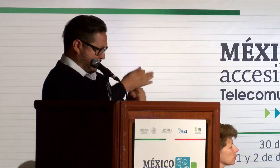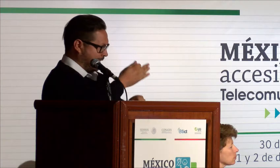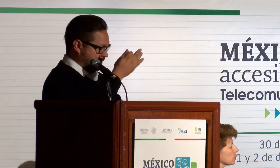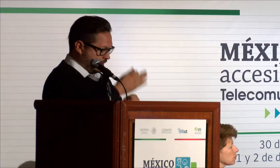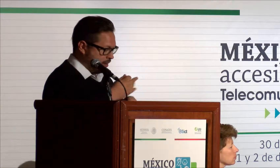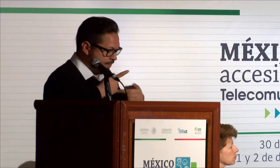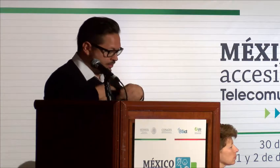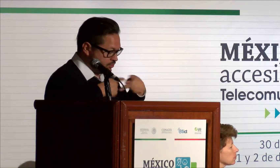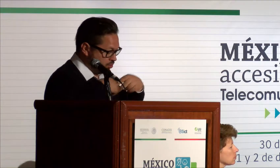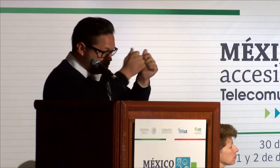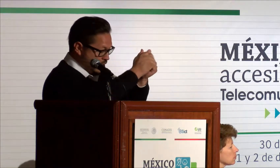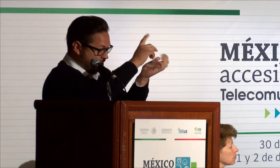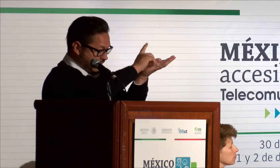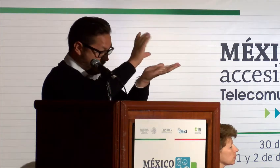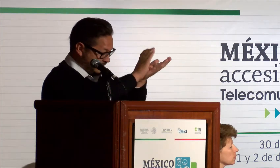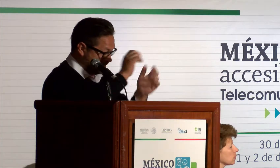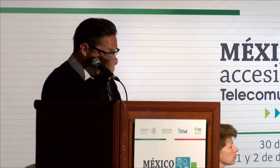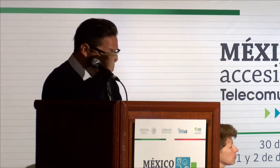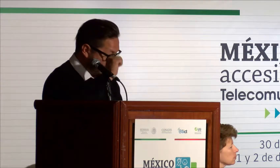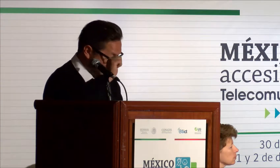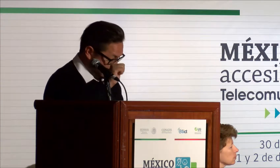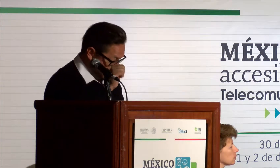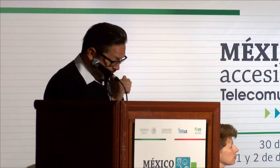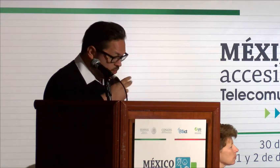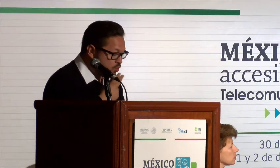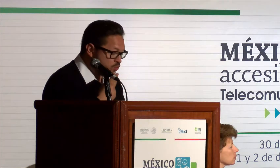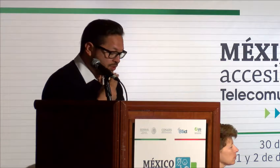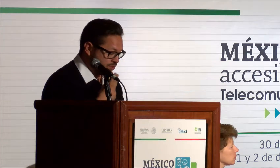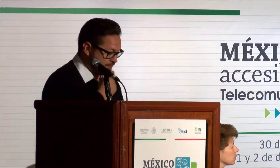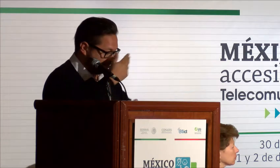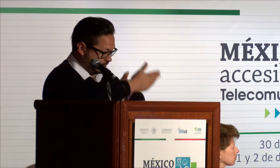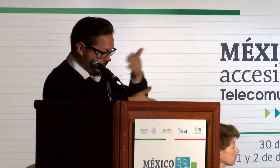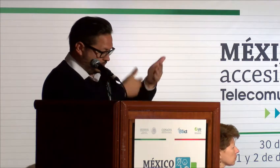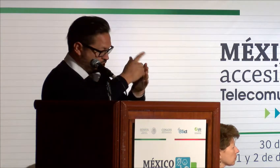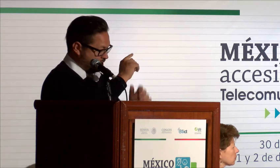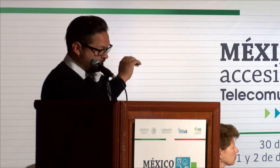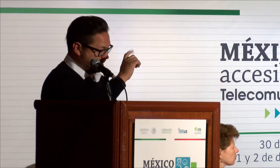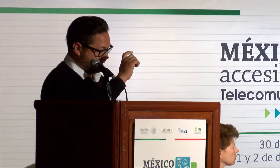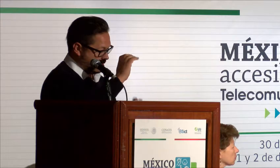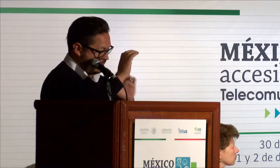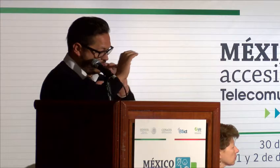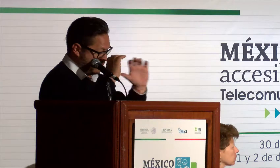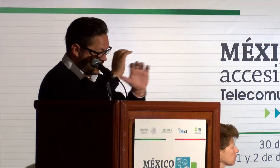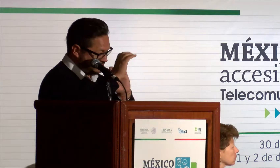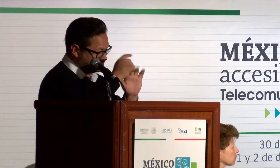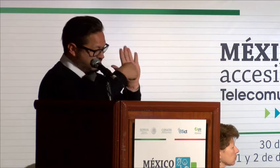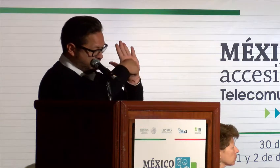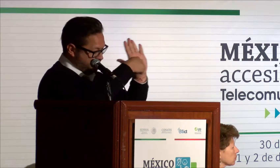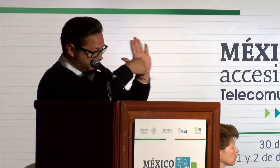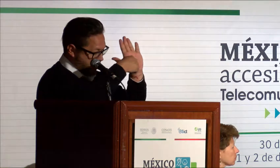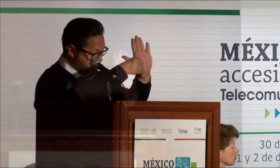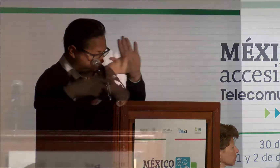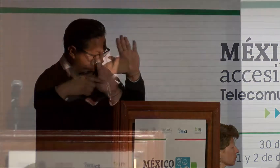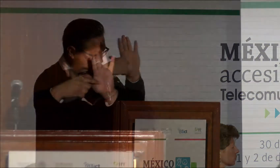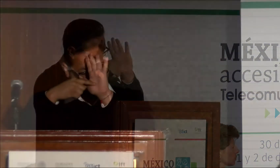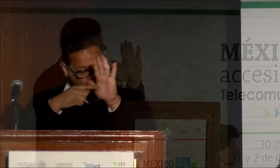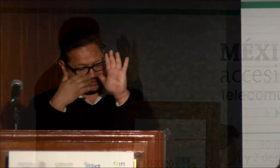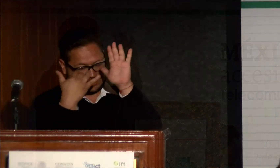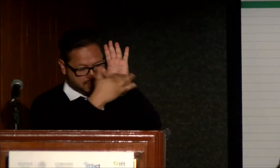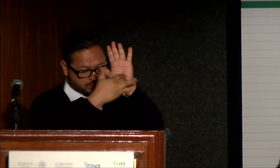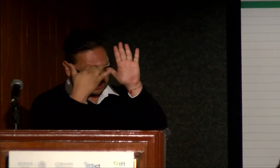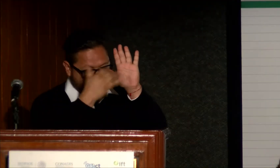comunidad sorda. Actualmente las personas con discapacidad auditiva utilizamos los servicios de